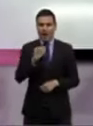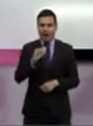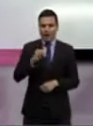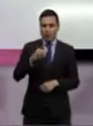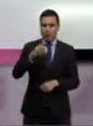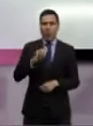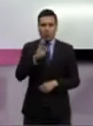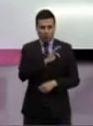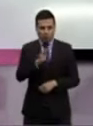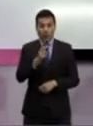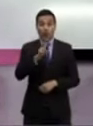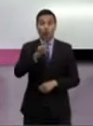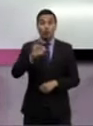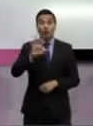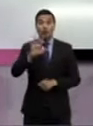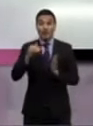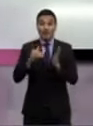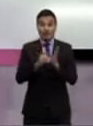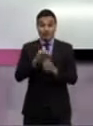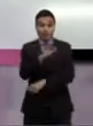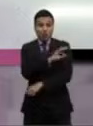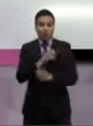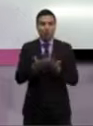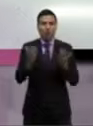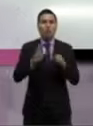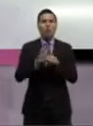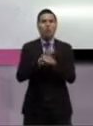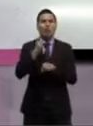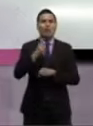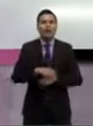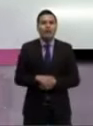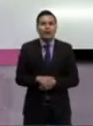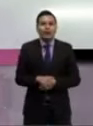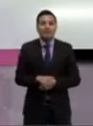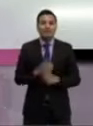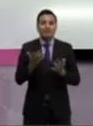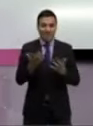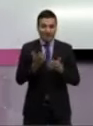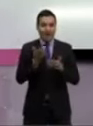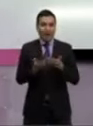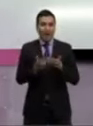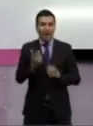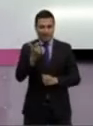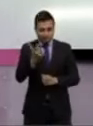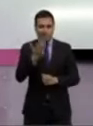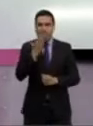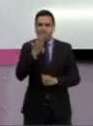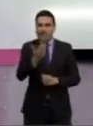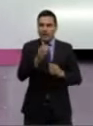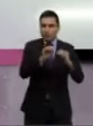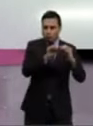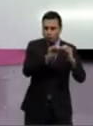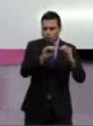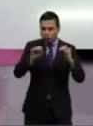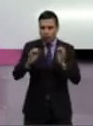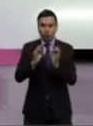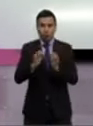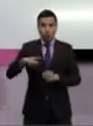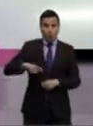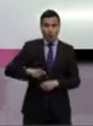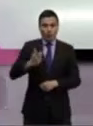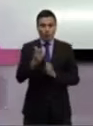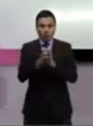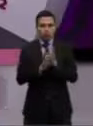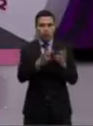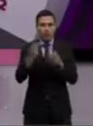garantizar 250 mil vacunas. ¿Saben por qué, mi querido público? Porque hay estabilidad económica, porque hoy el gobierno ahorra y no se